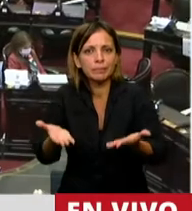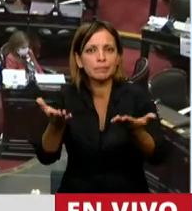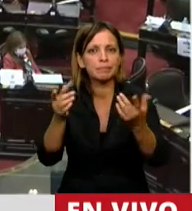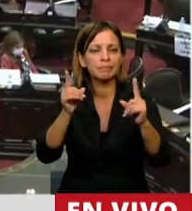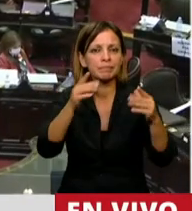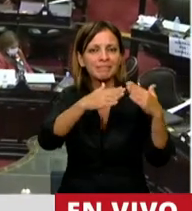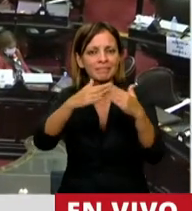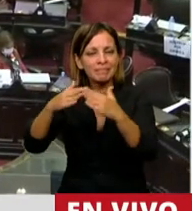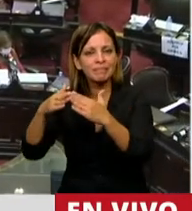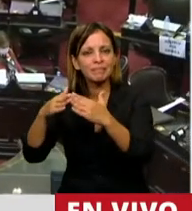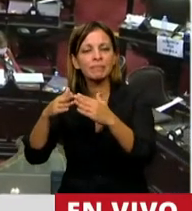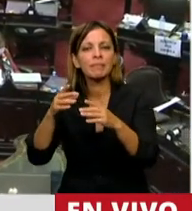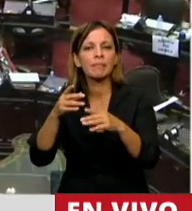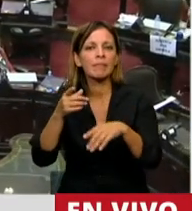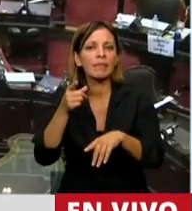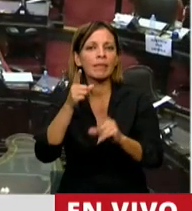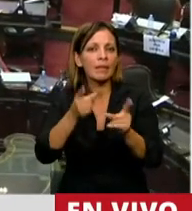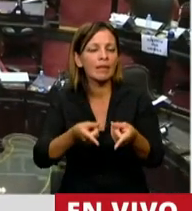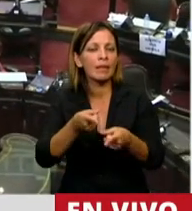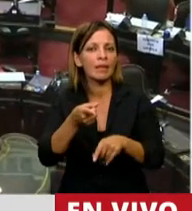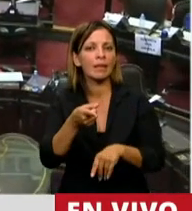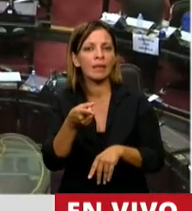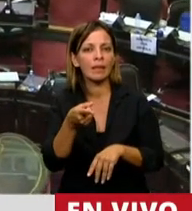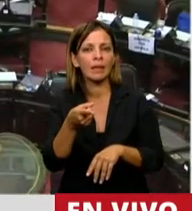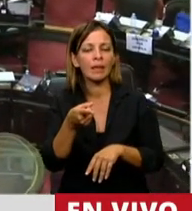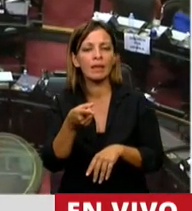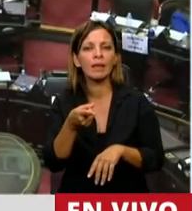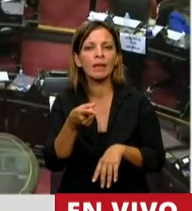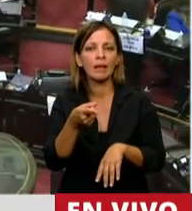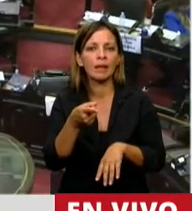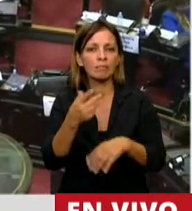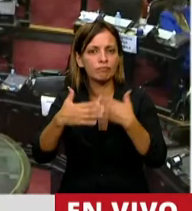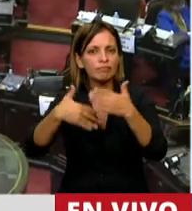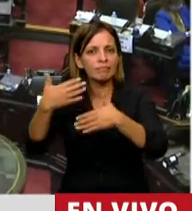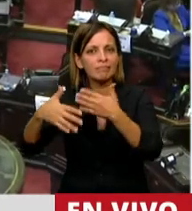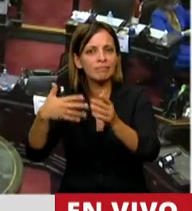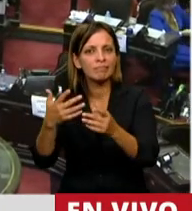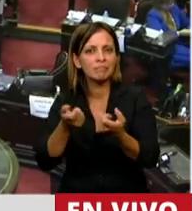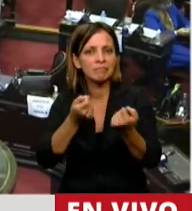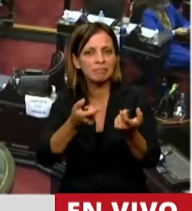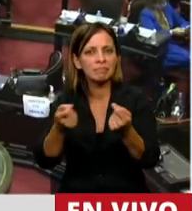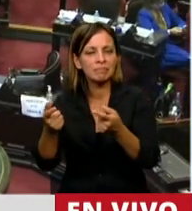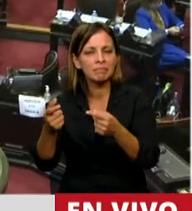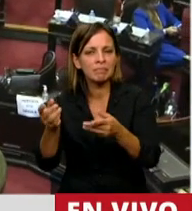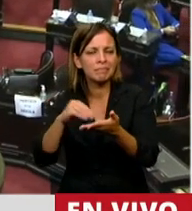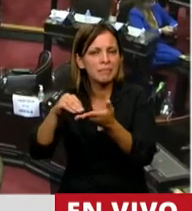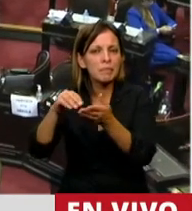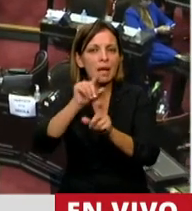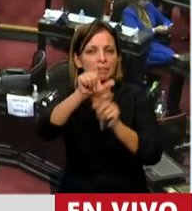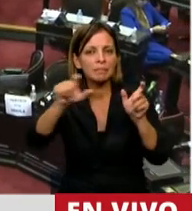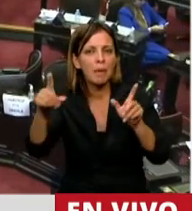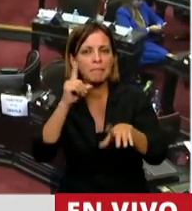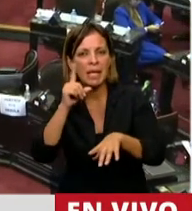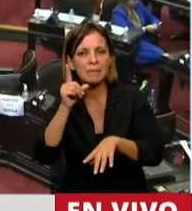habitacional, para bajar el déficit habitacional y mejorar el hábitat que incluye a miles y miles